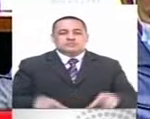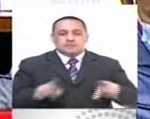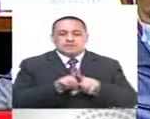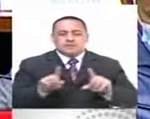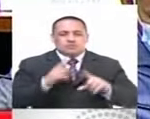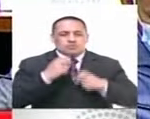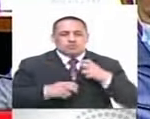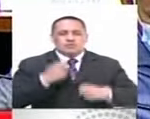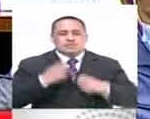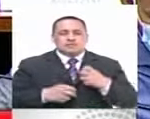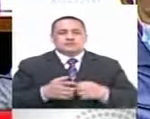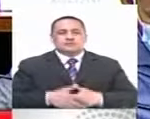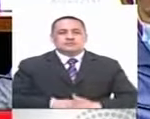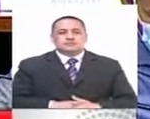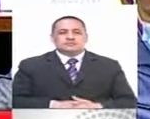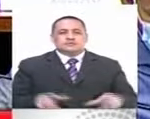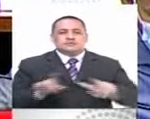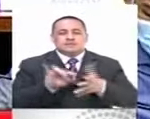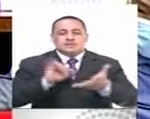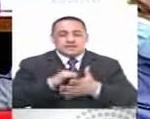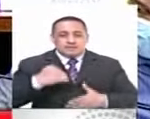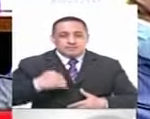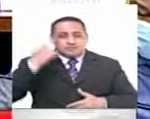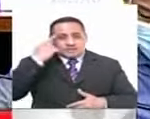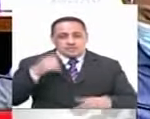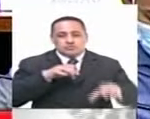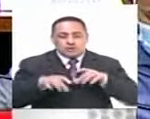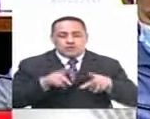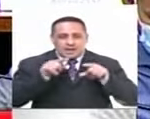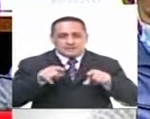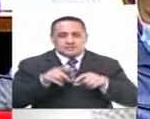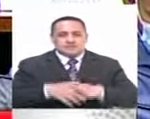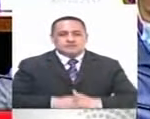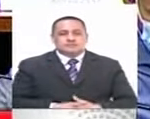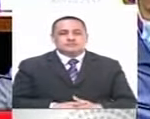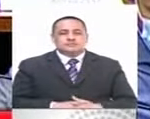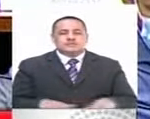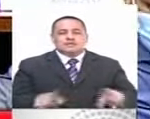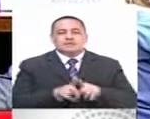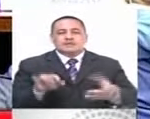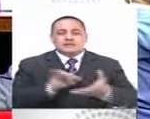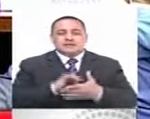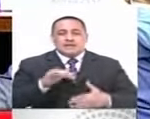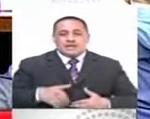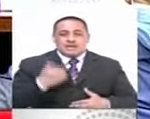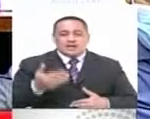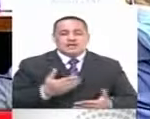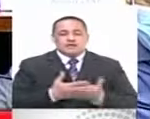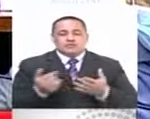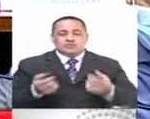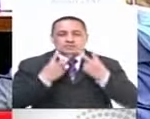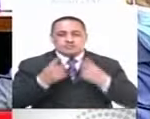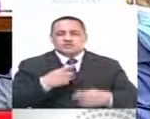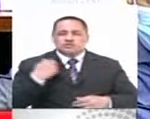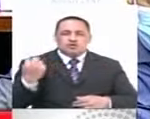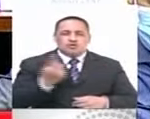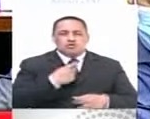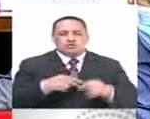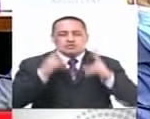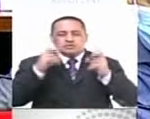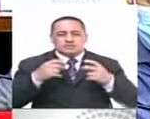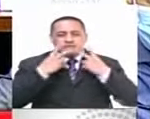excepción. Entonces piénsenlo y háganlo de esa manera. Hay cosas alrededor de todo este tema que